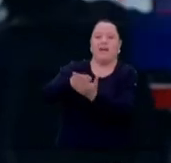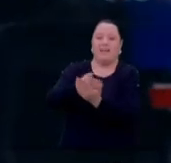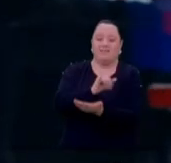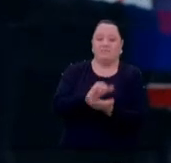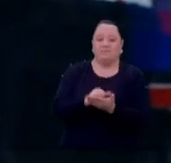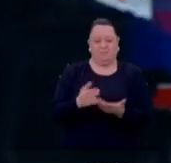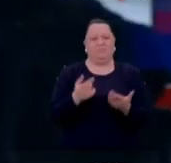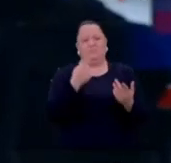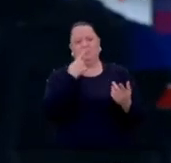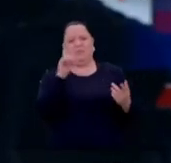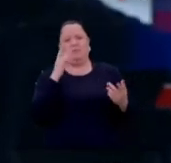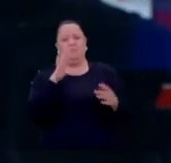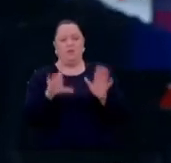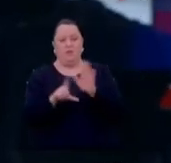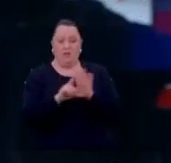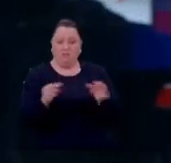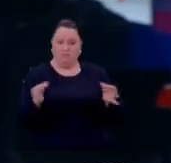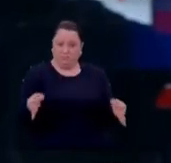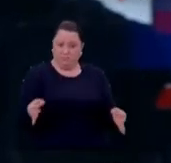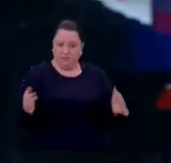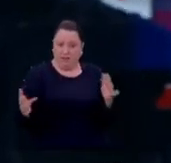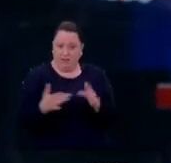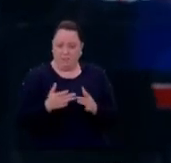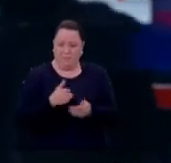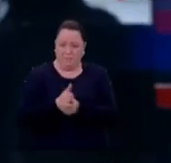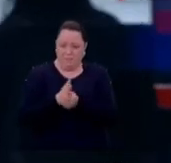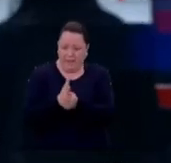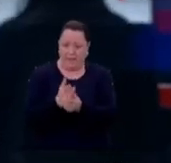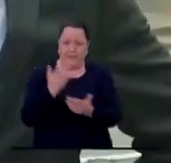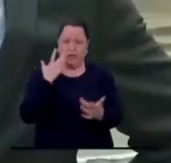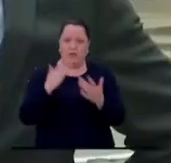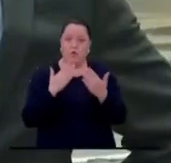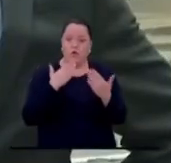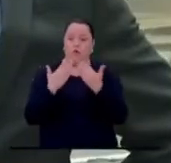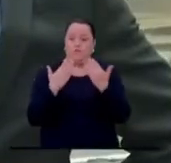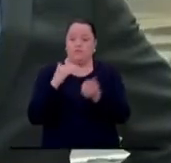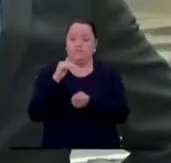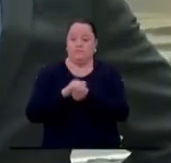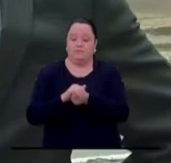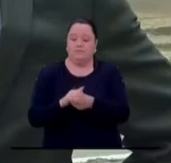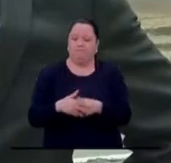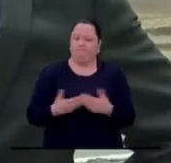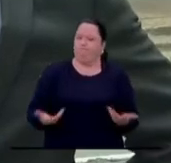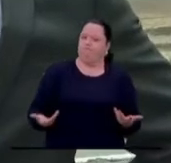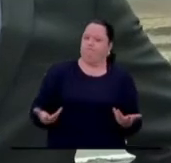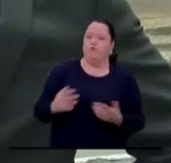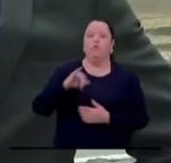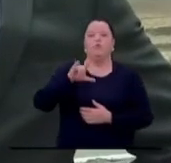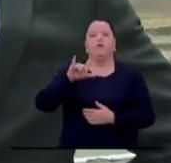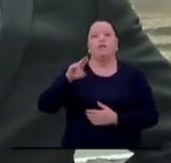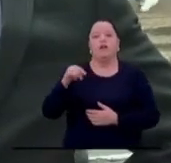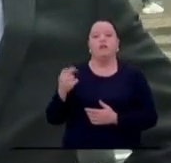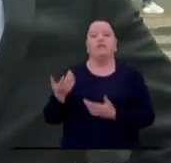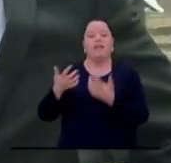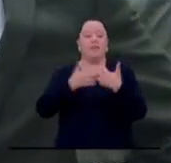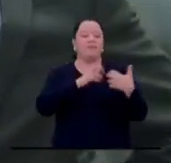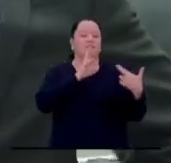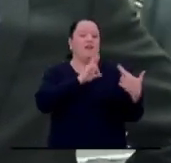sobre la legalidad, el método y la confidencialidad de los datos. Julián Ríos, ¿qué responde la empresa?